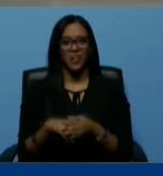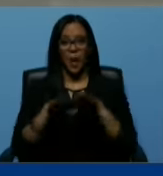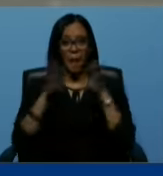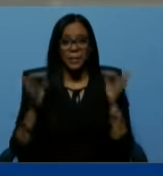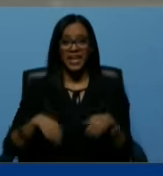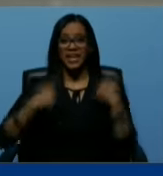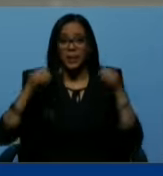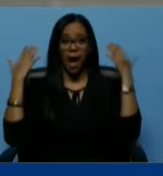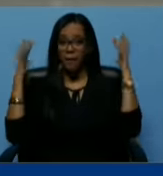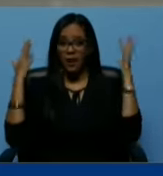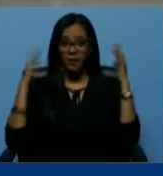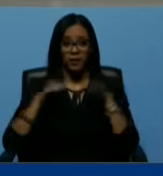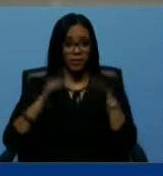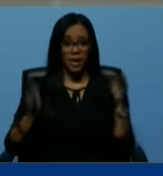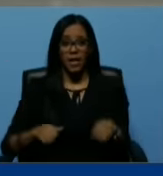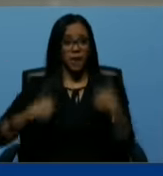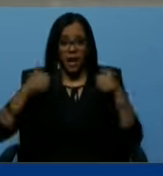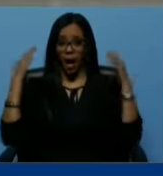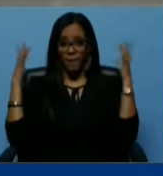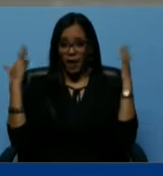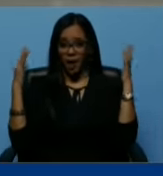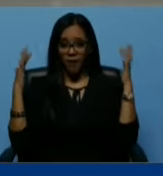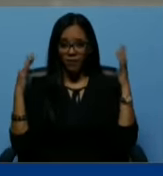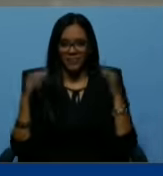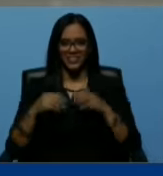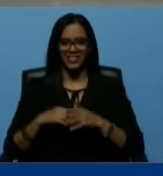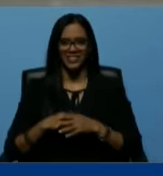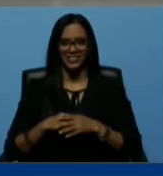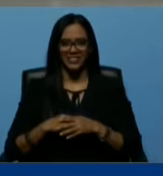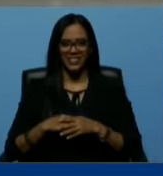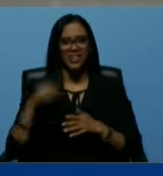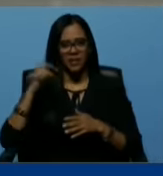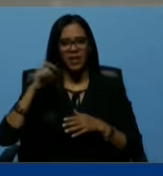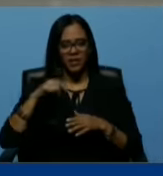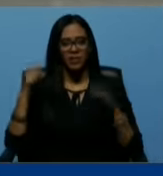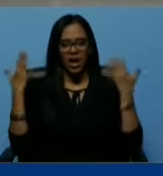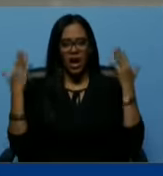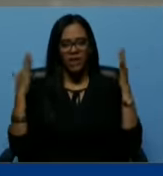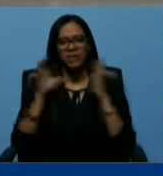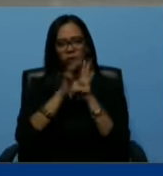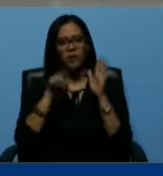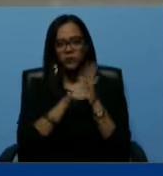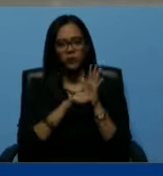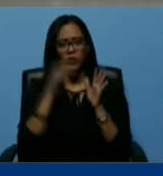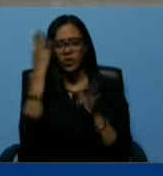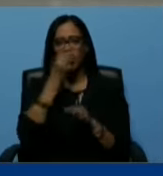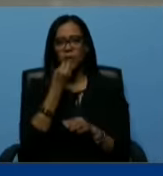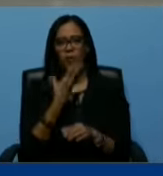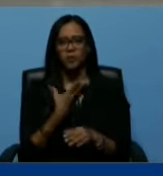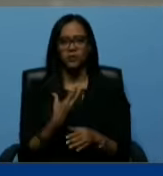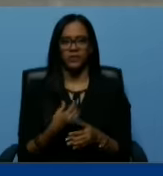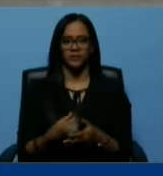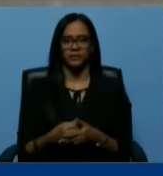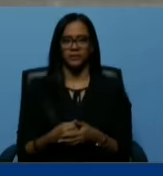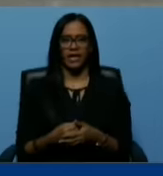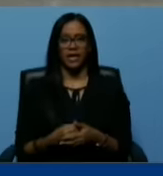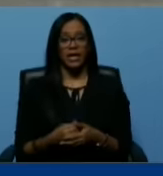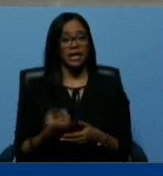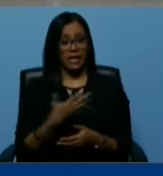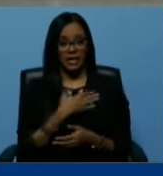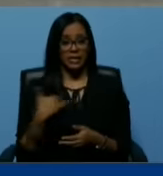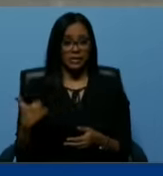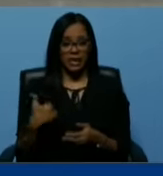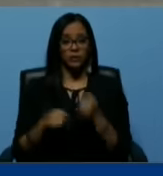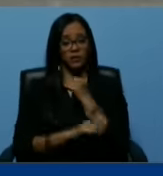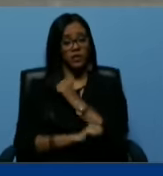más aplauda, mesa que más aplauda. Amerita un aplauso esta Constitución hermosa, que trataron de